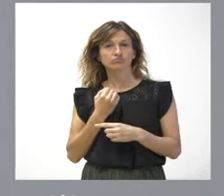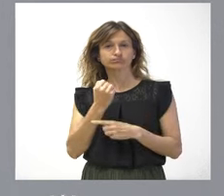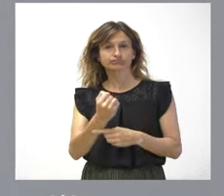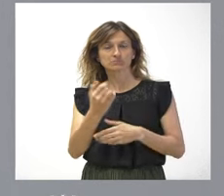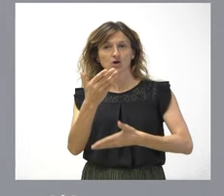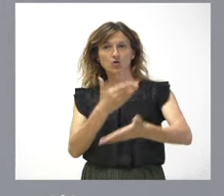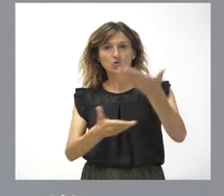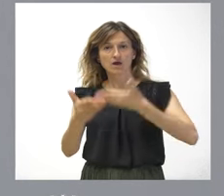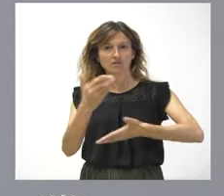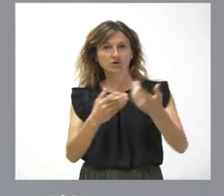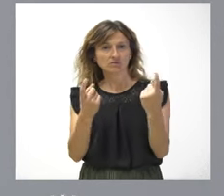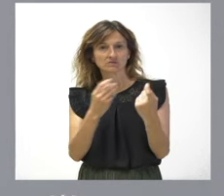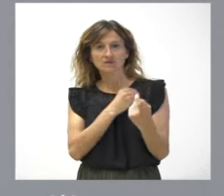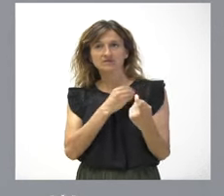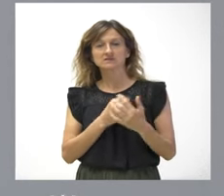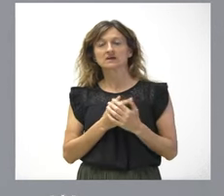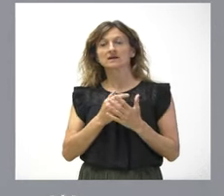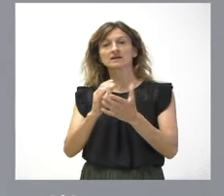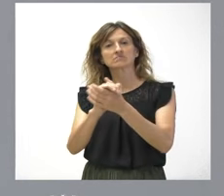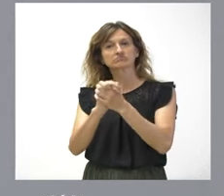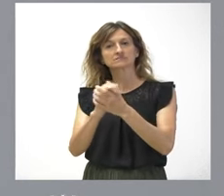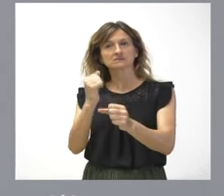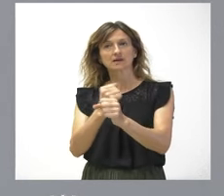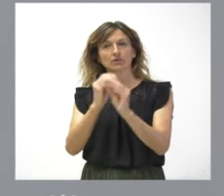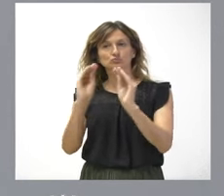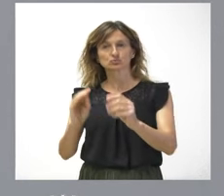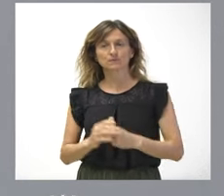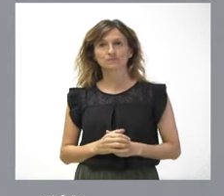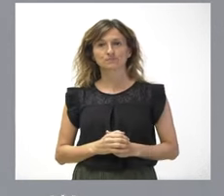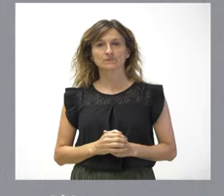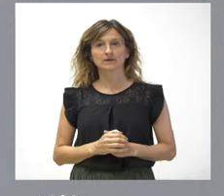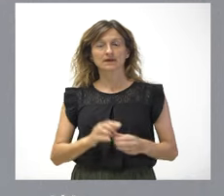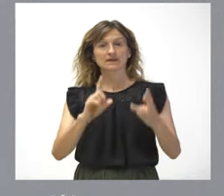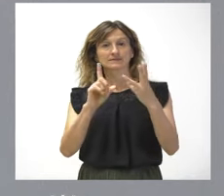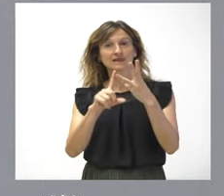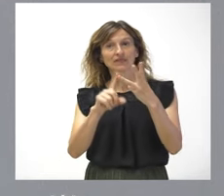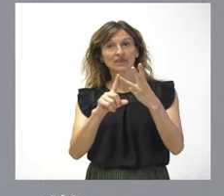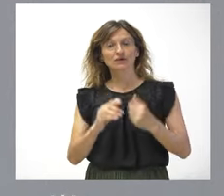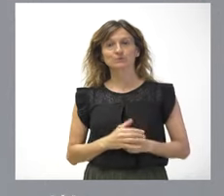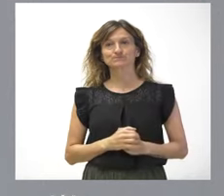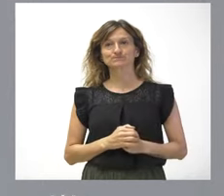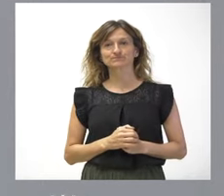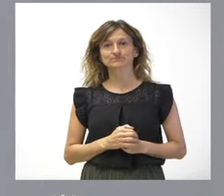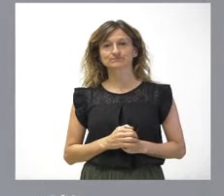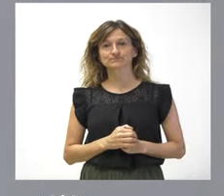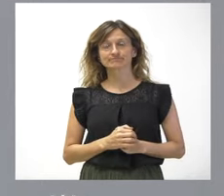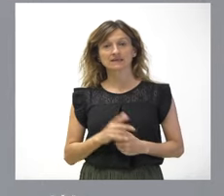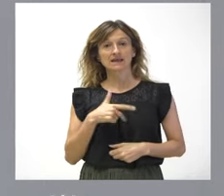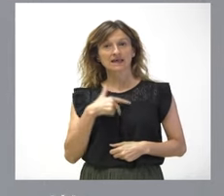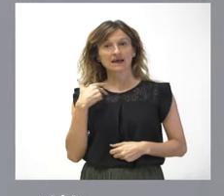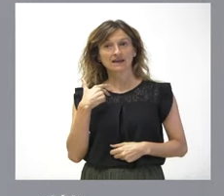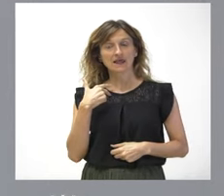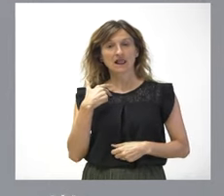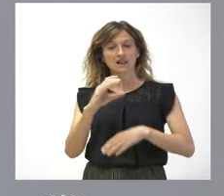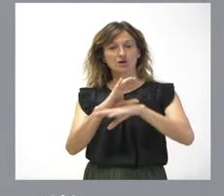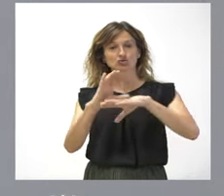sea preciso y les felicitamos por el trabajo realizado lo tercero eh con carácter general desde la